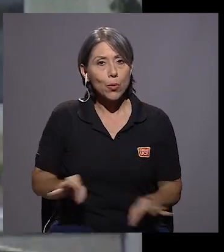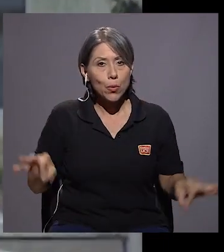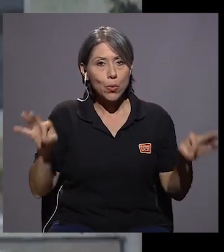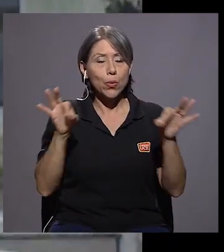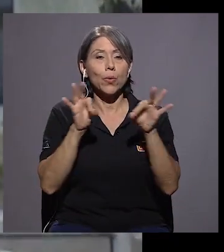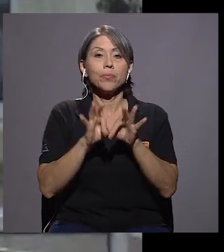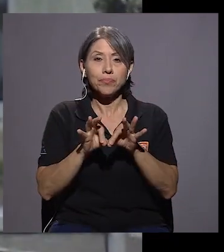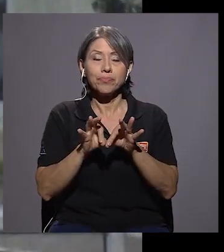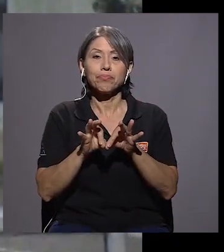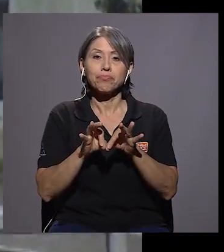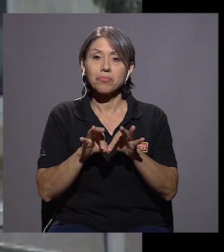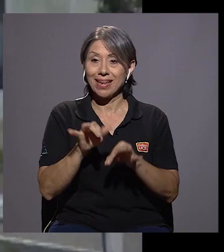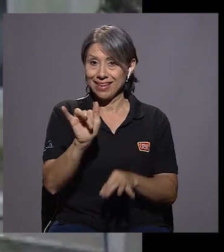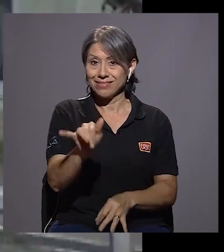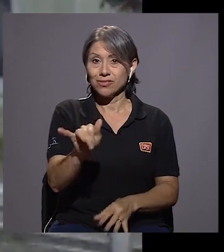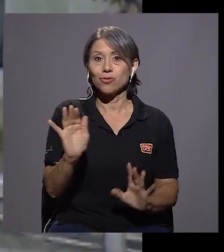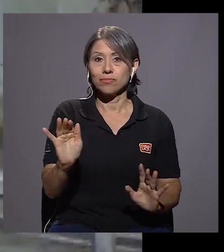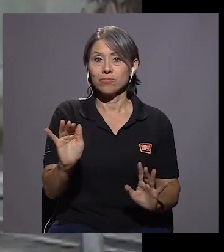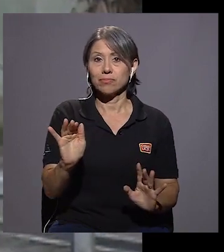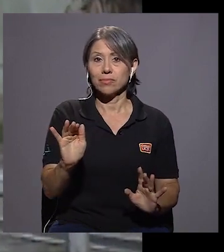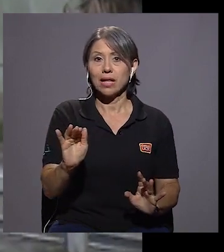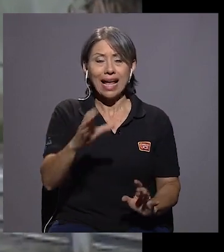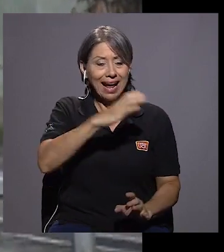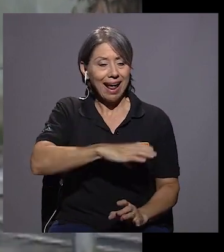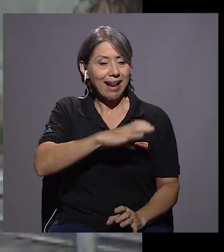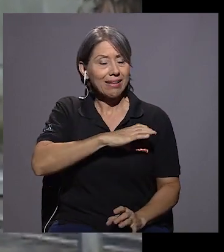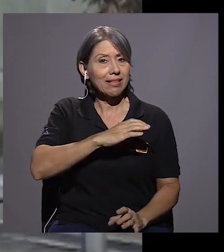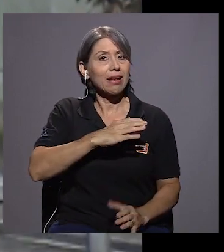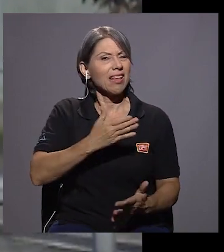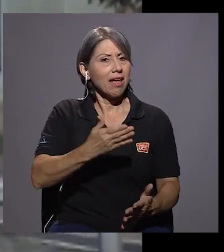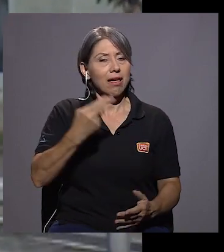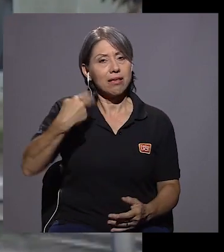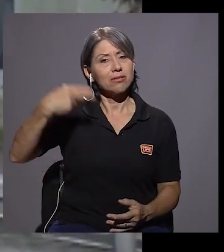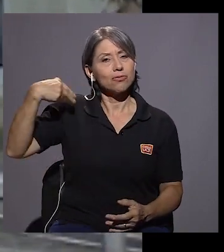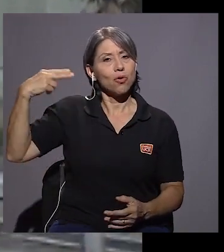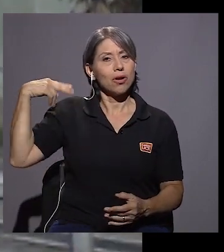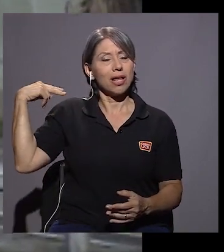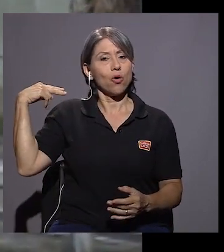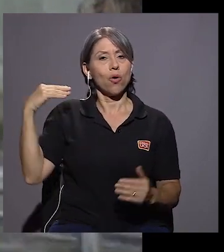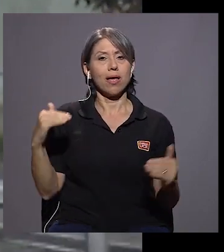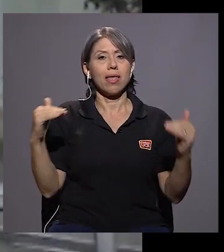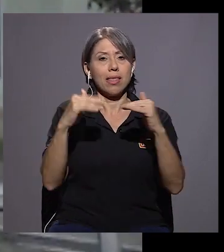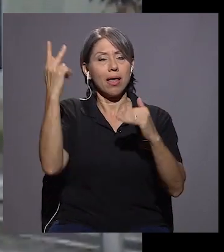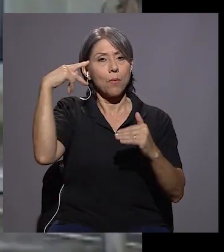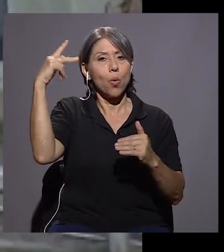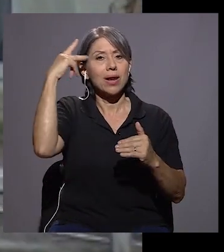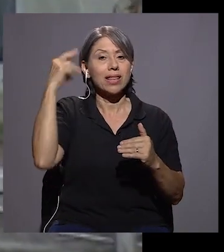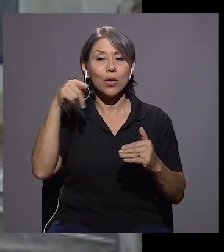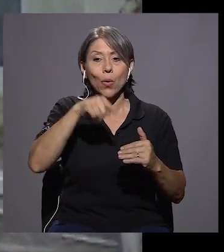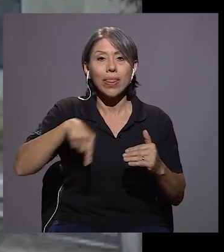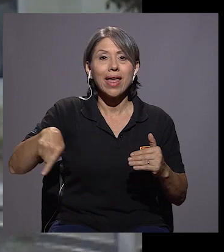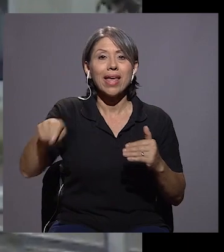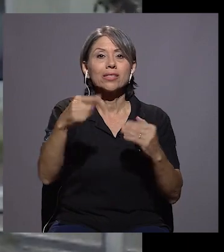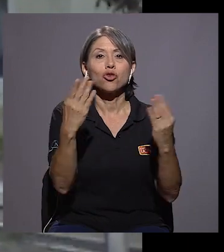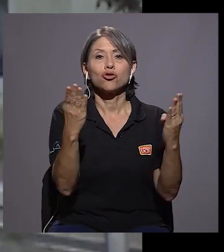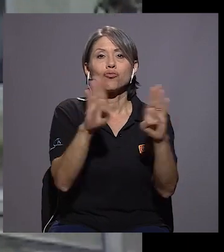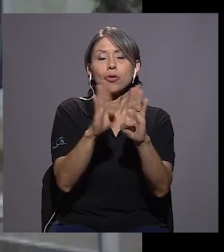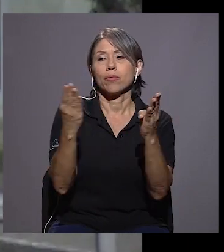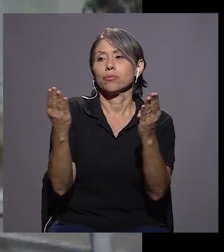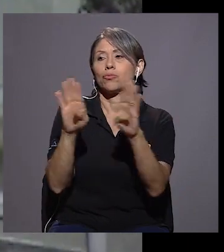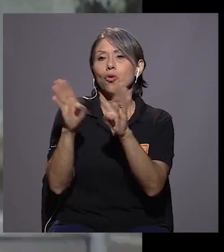sumamente valioso rescatar eso, rescatar el carácter histórico y el carácter político de estas